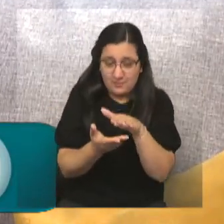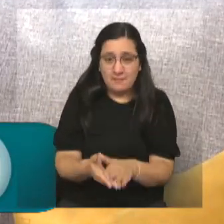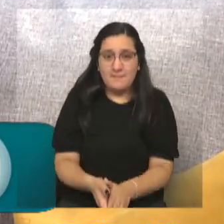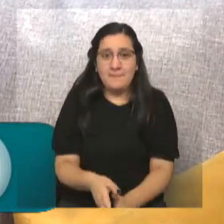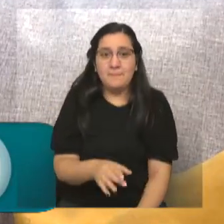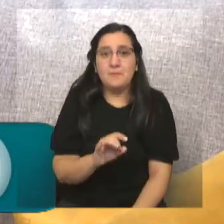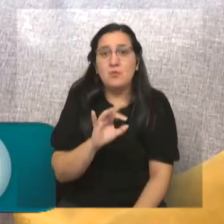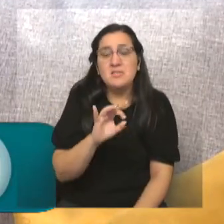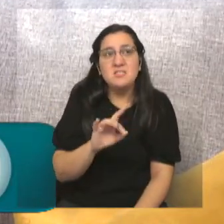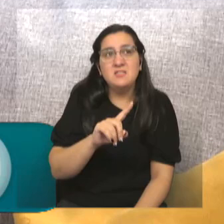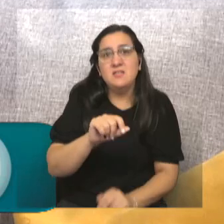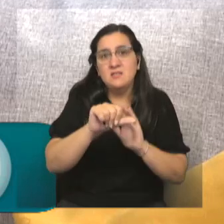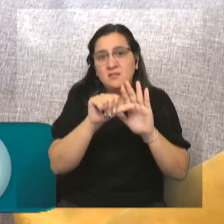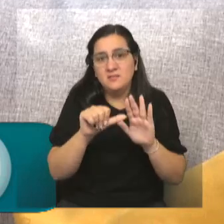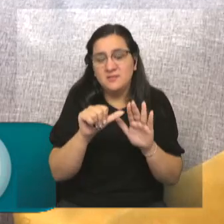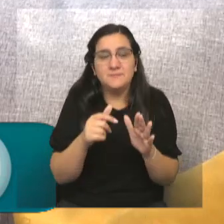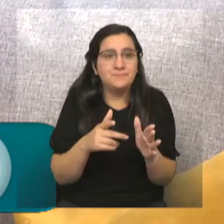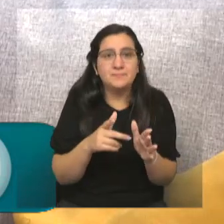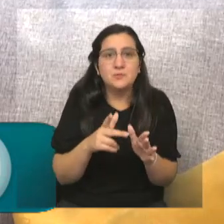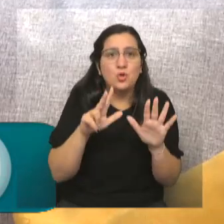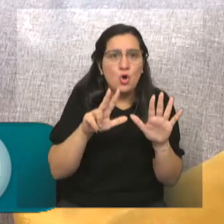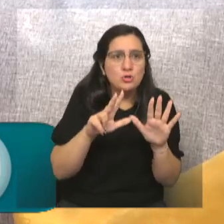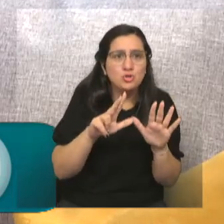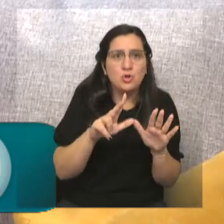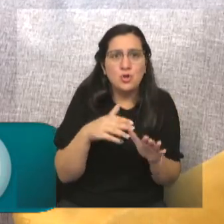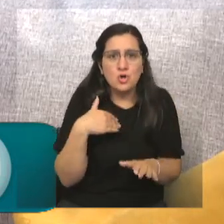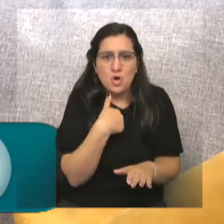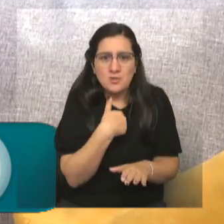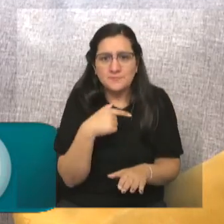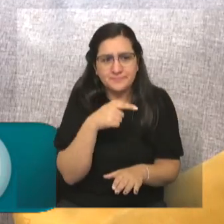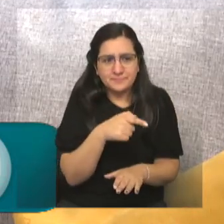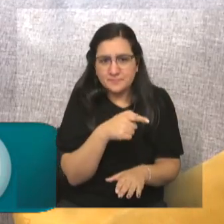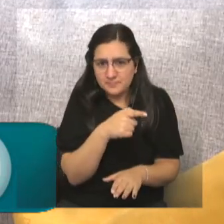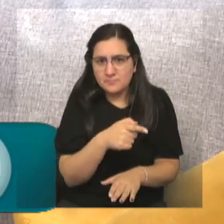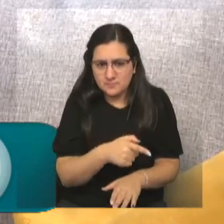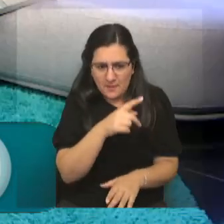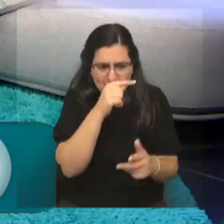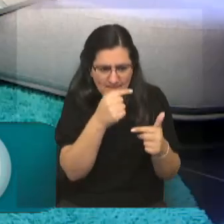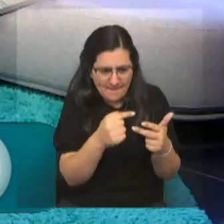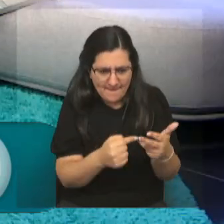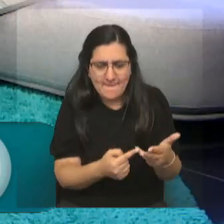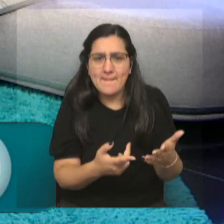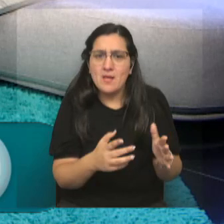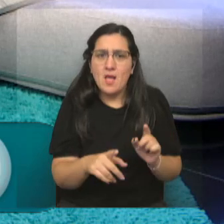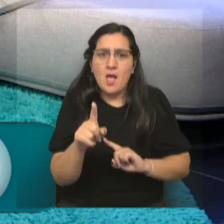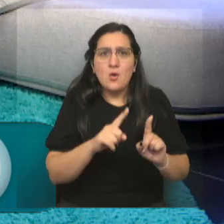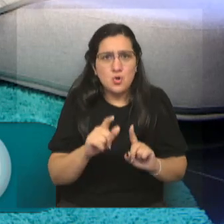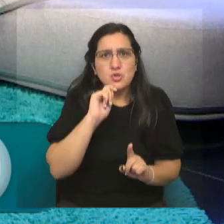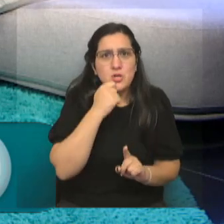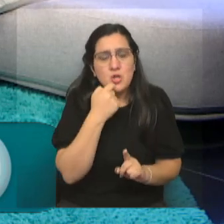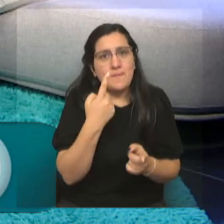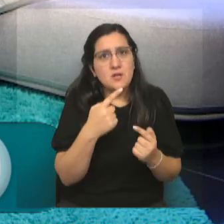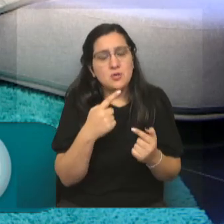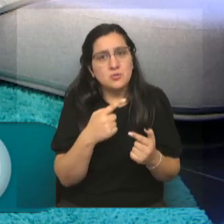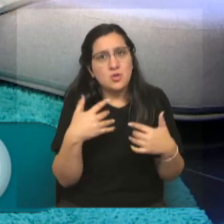15, 16, 8 personajes por ahí, decía, mirá, negro, esto es tipo... No podés. Claro, hay algunos que está, pero vamos hasta